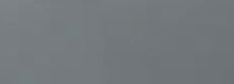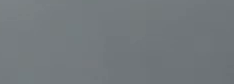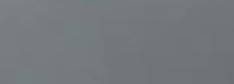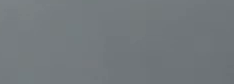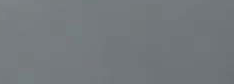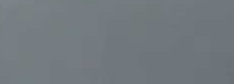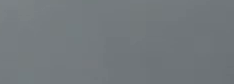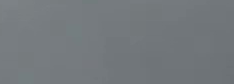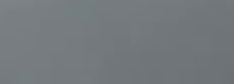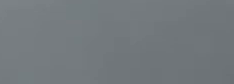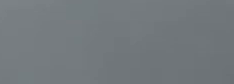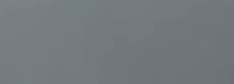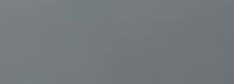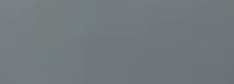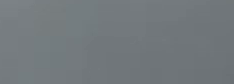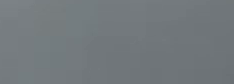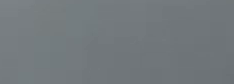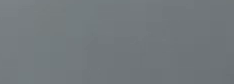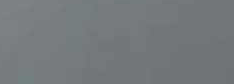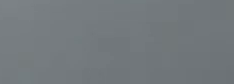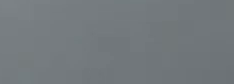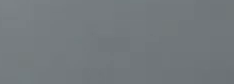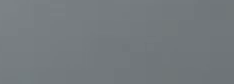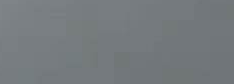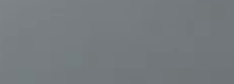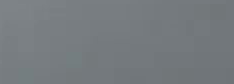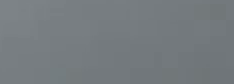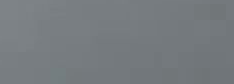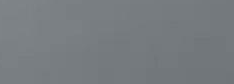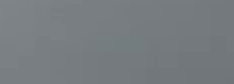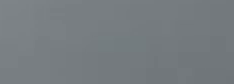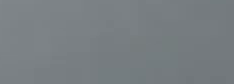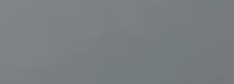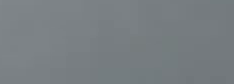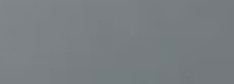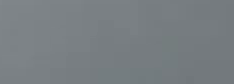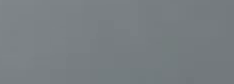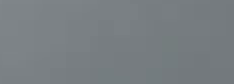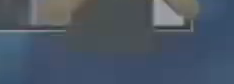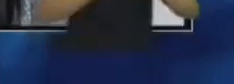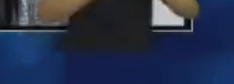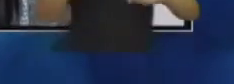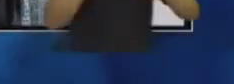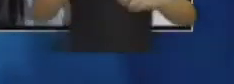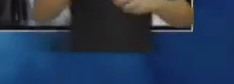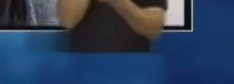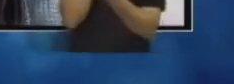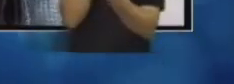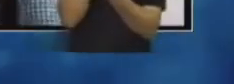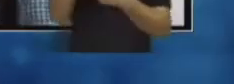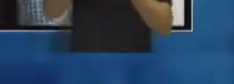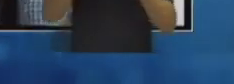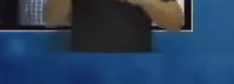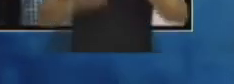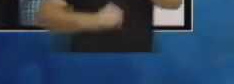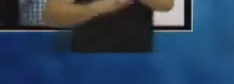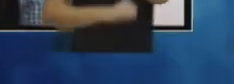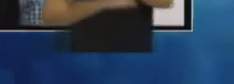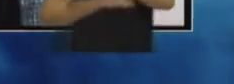hablar que esta brecha digital realmente se cierre y que tengamos la reactivación económica, fundamental que tengamos procesos de